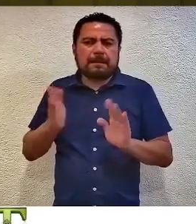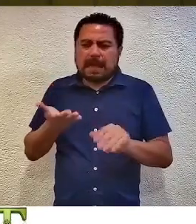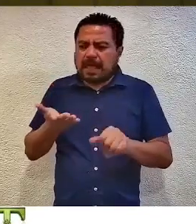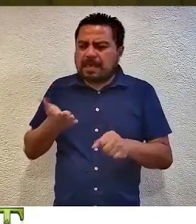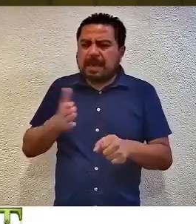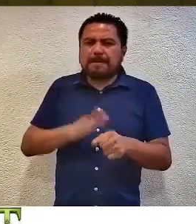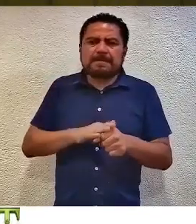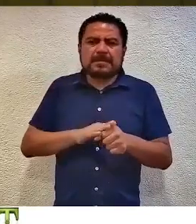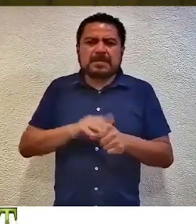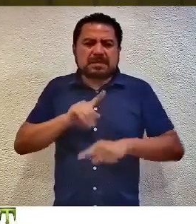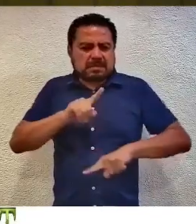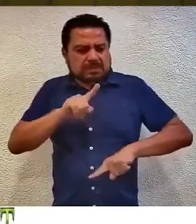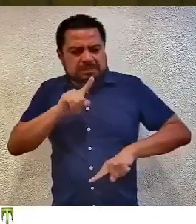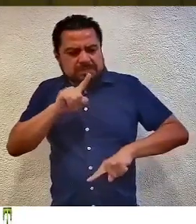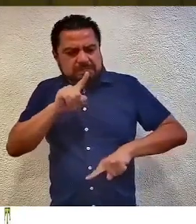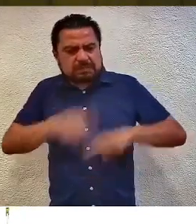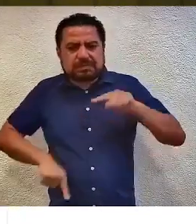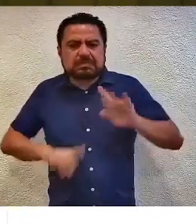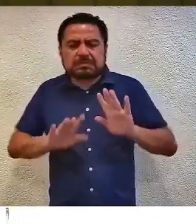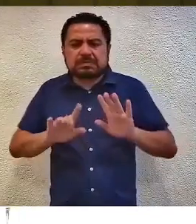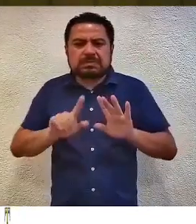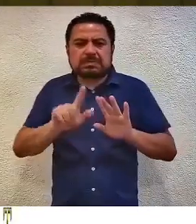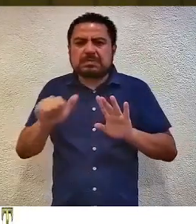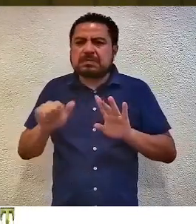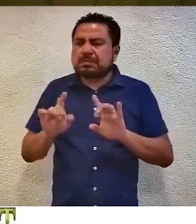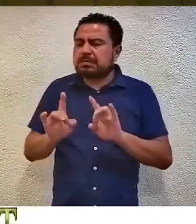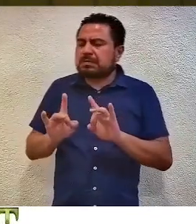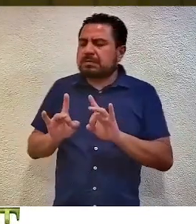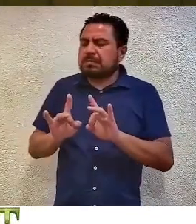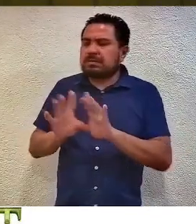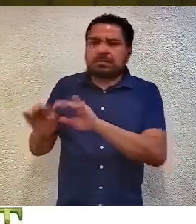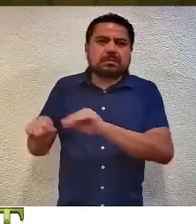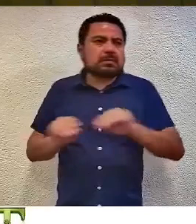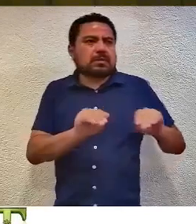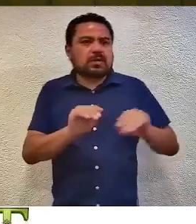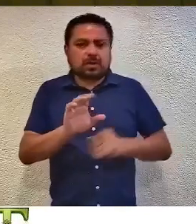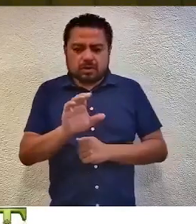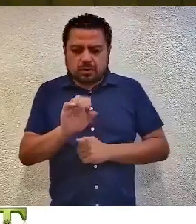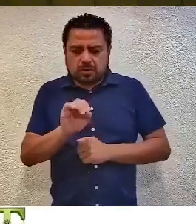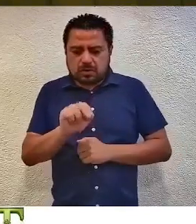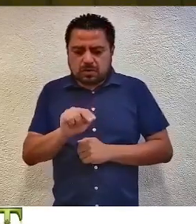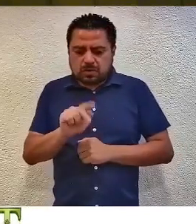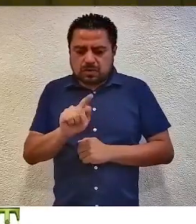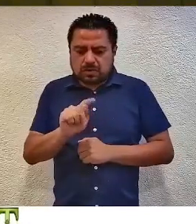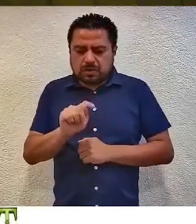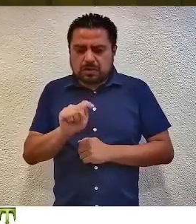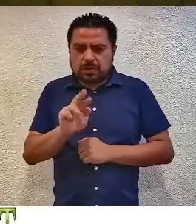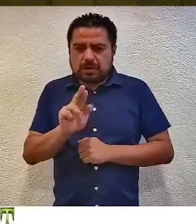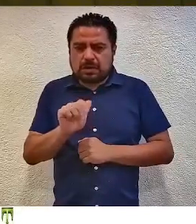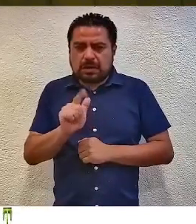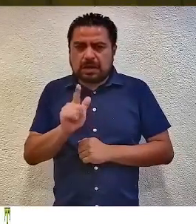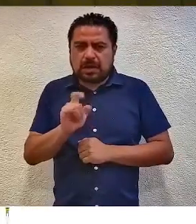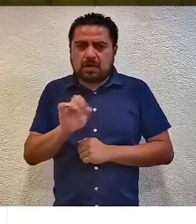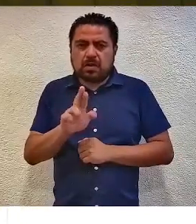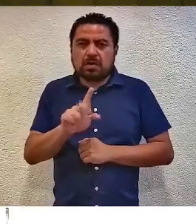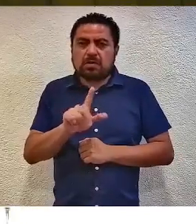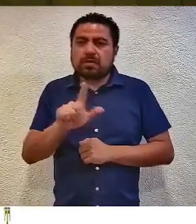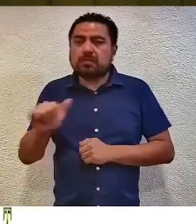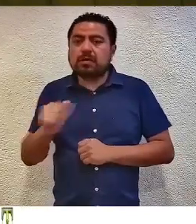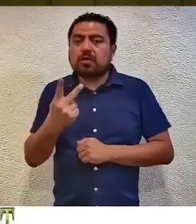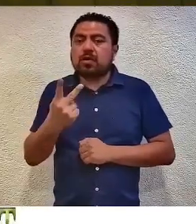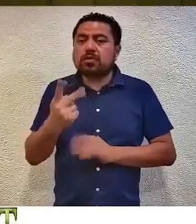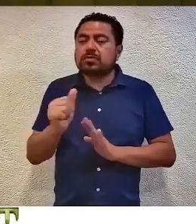administrador y de repente lo mandan a la Contraloría y a los 2 meses,